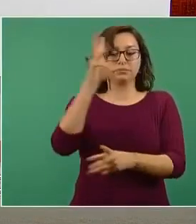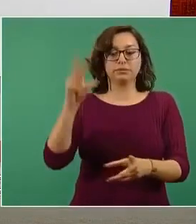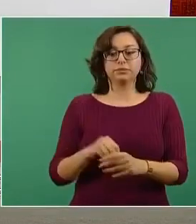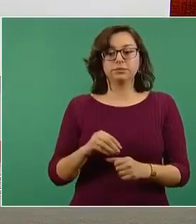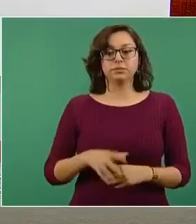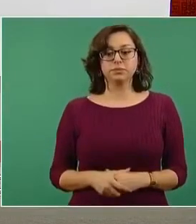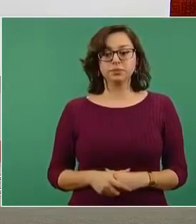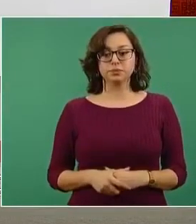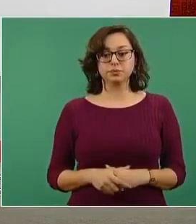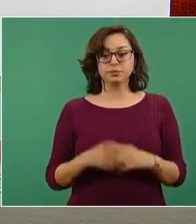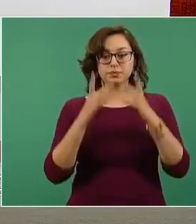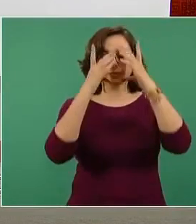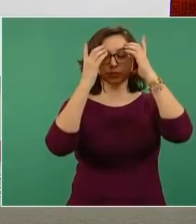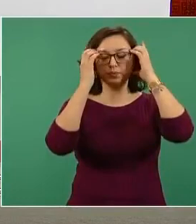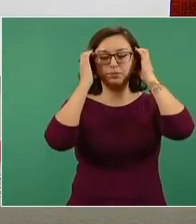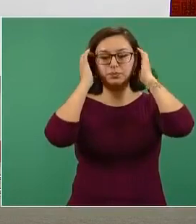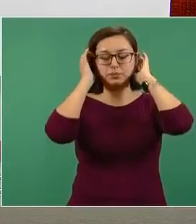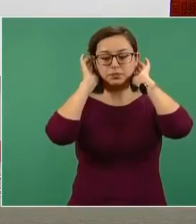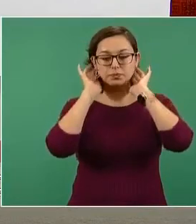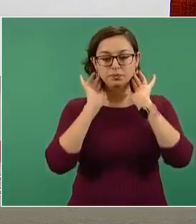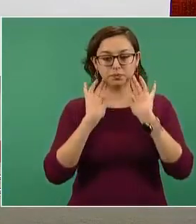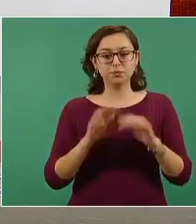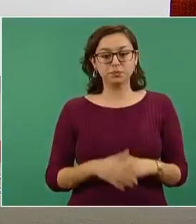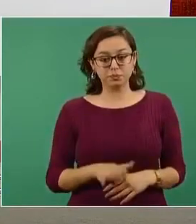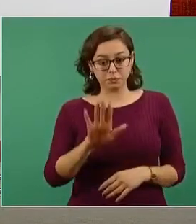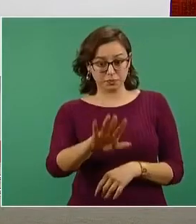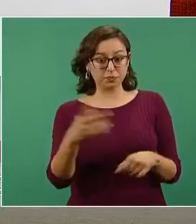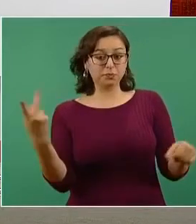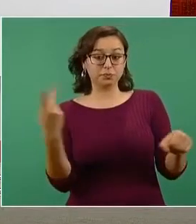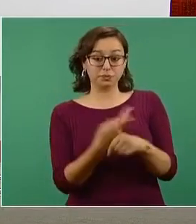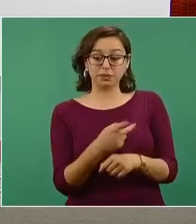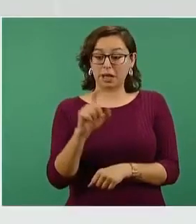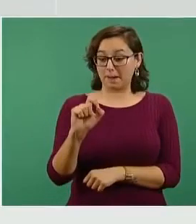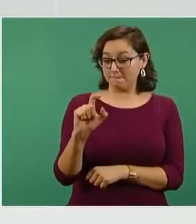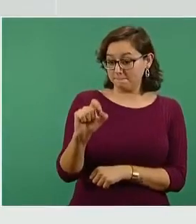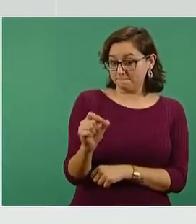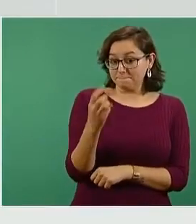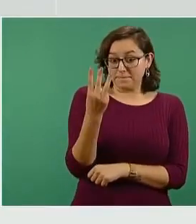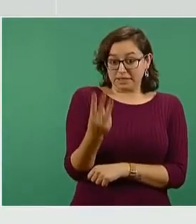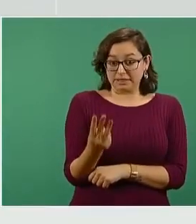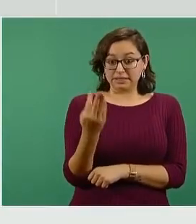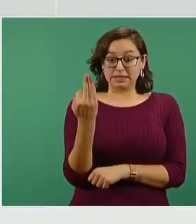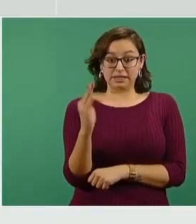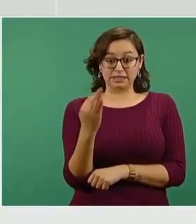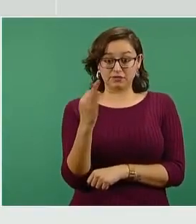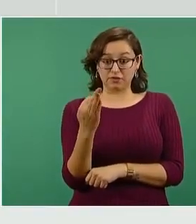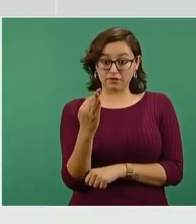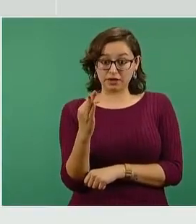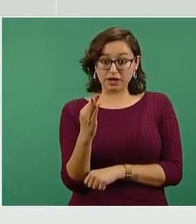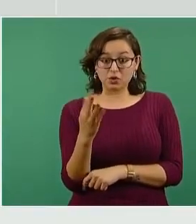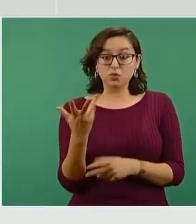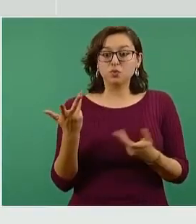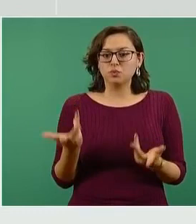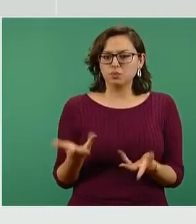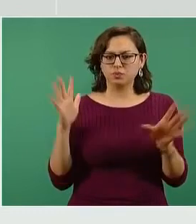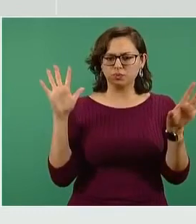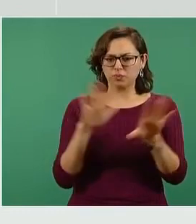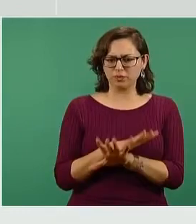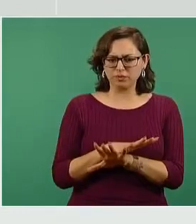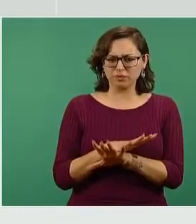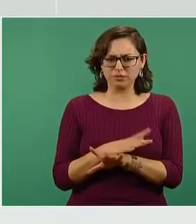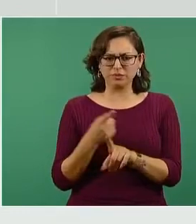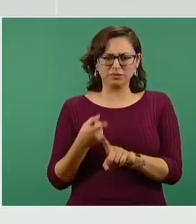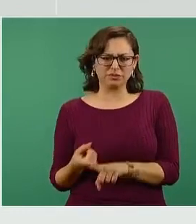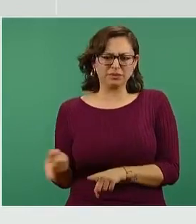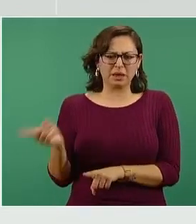Claro, justamente esta observación se hace que el 23 de febrero hubo los cambios, pero son pues alteraciones de las fechas del 24